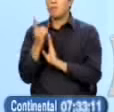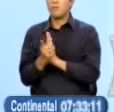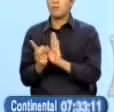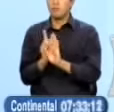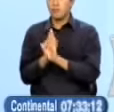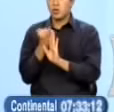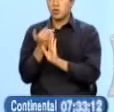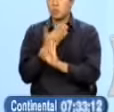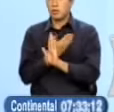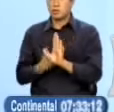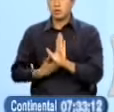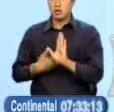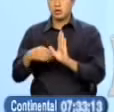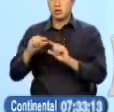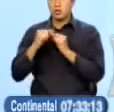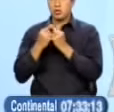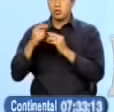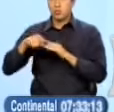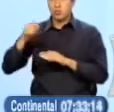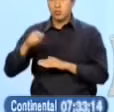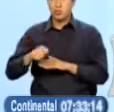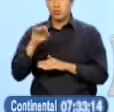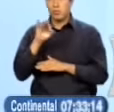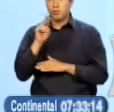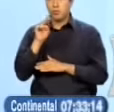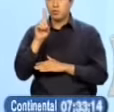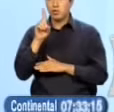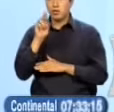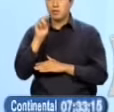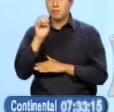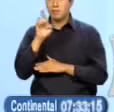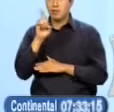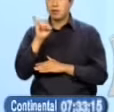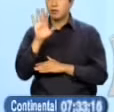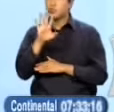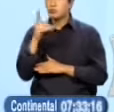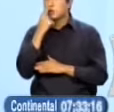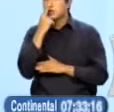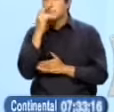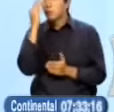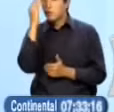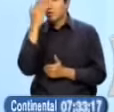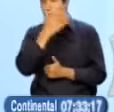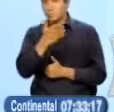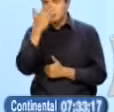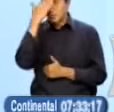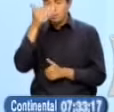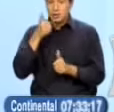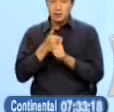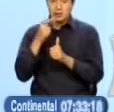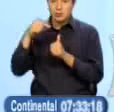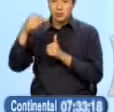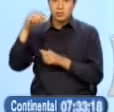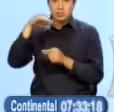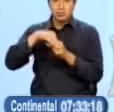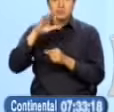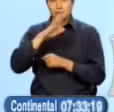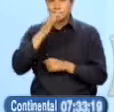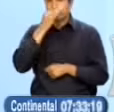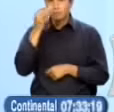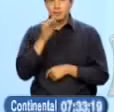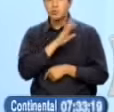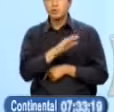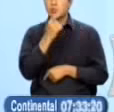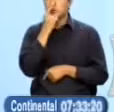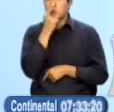actual presidente del colegio abogados para mí esto es un cálculo político que ellos están realizando de cara a las próximas elecciones porque seguramente su